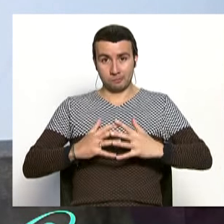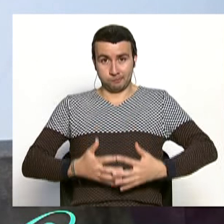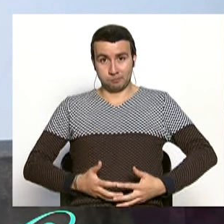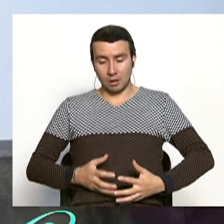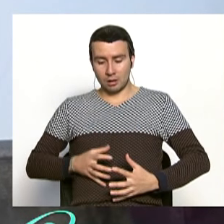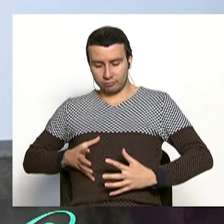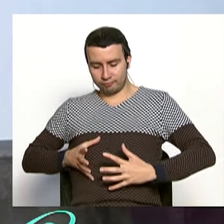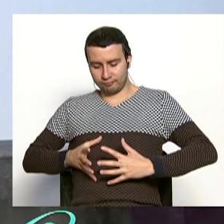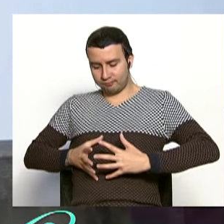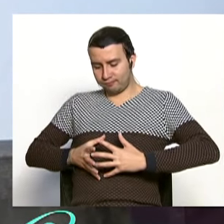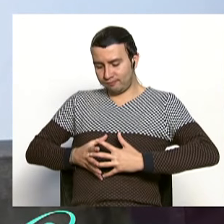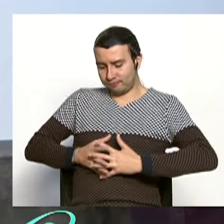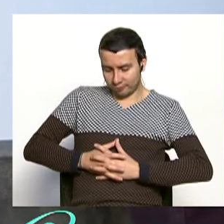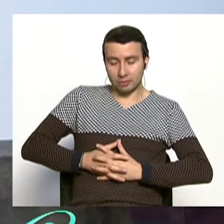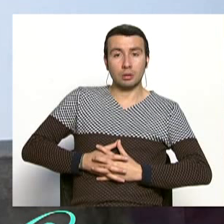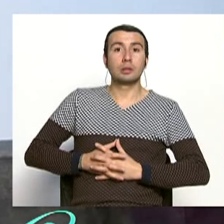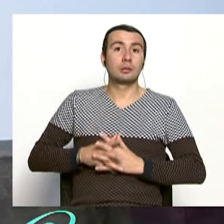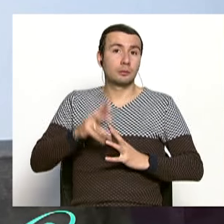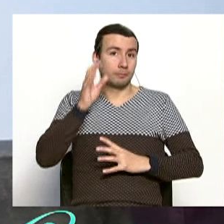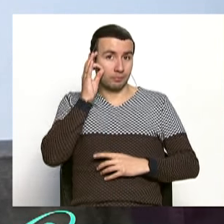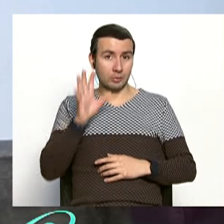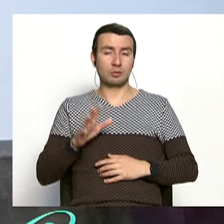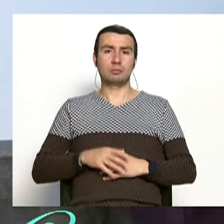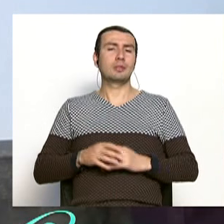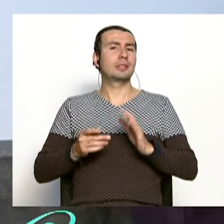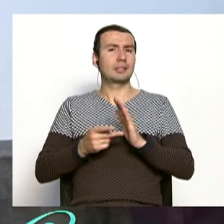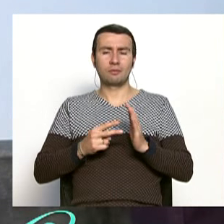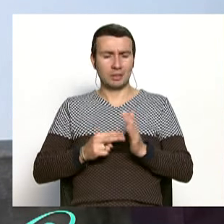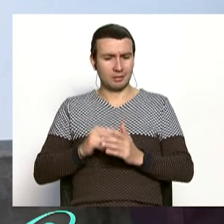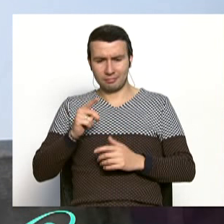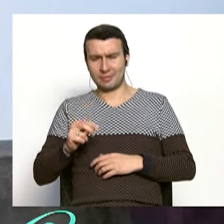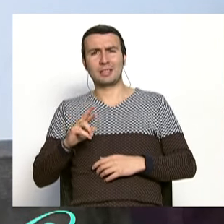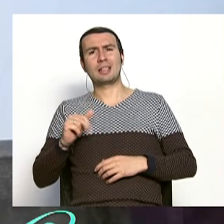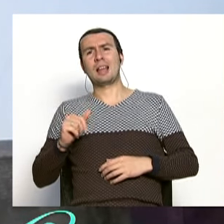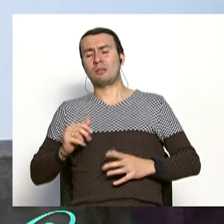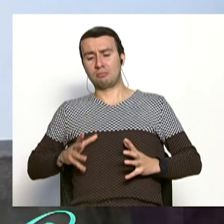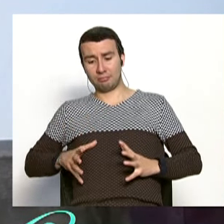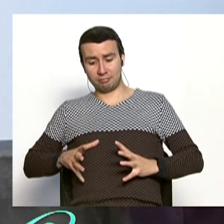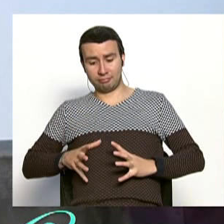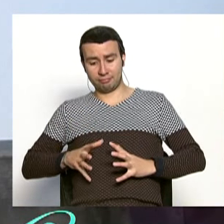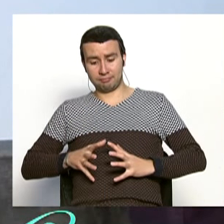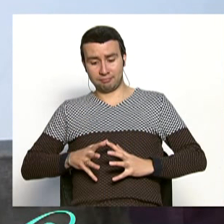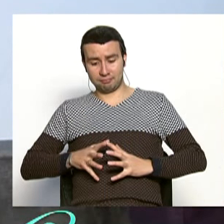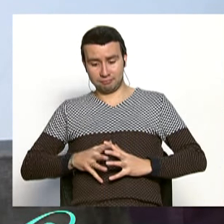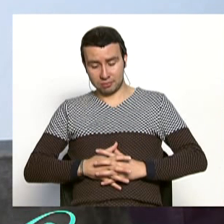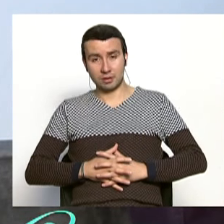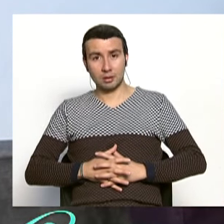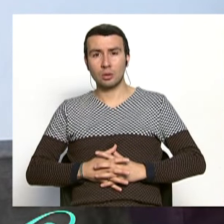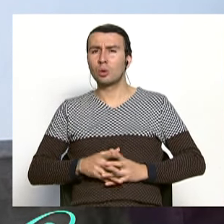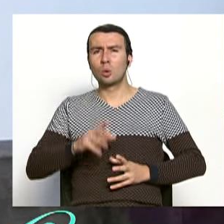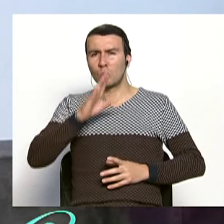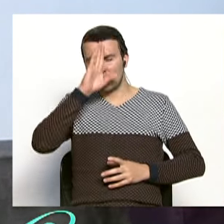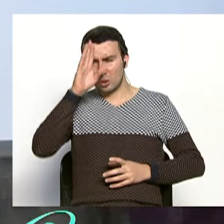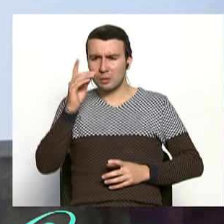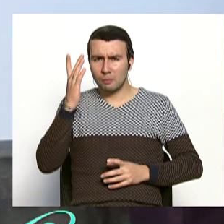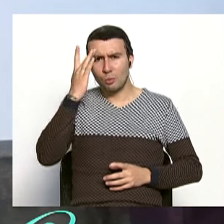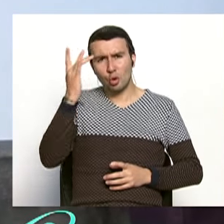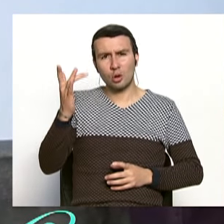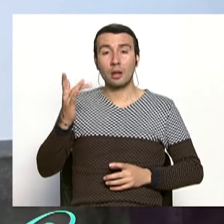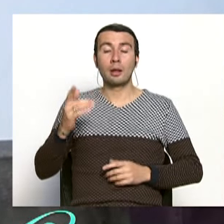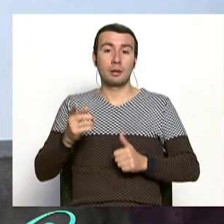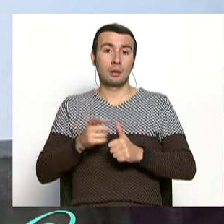decir son eh formaciones de tejido anómalo que generalmente son debidos a uno o a